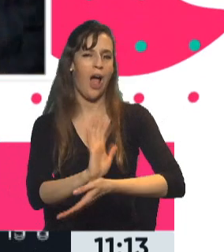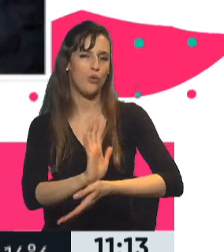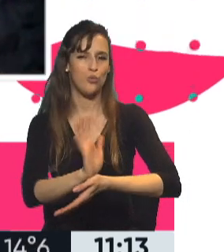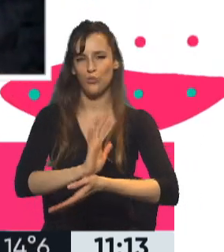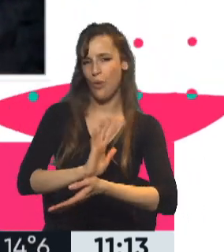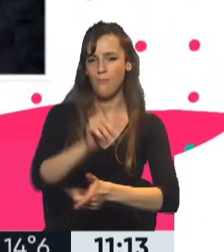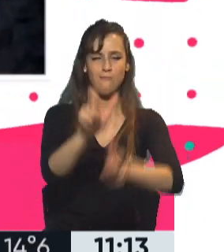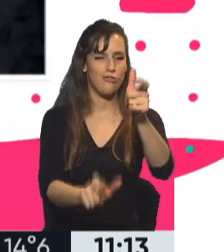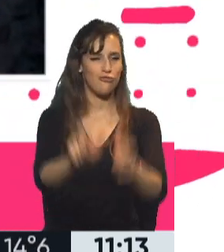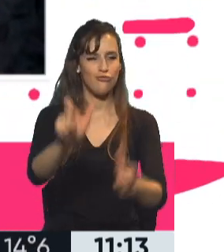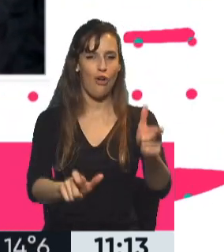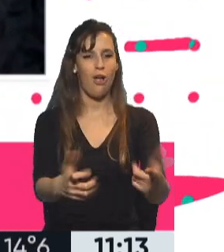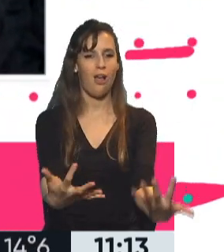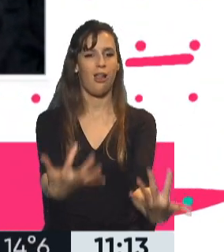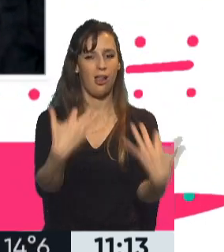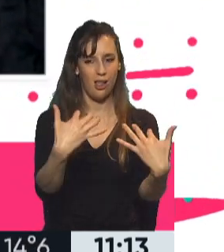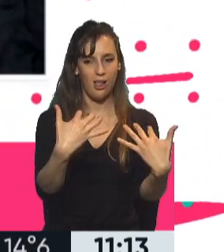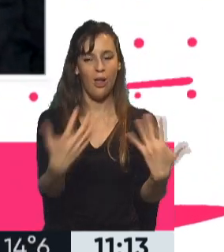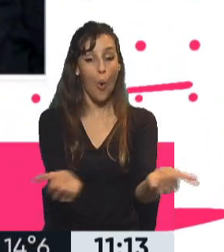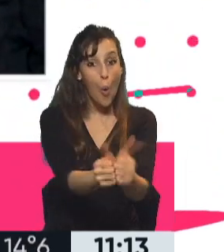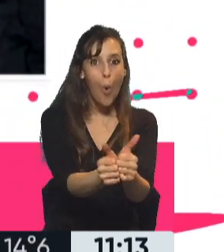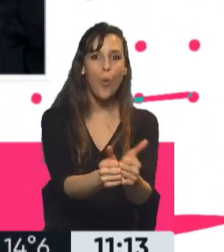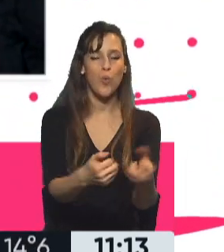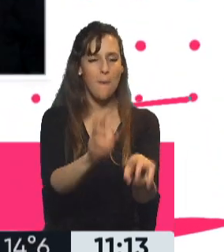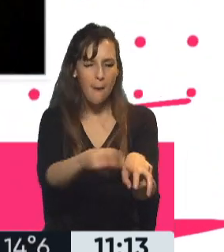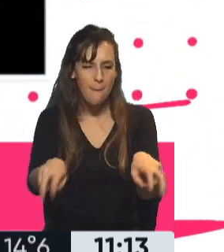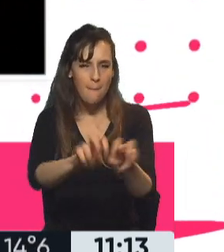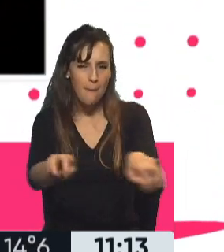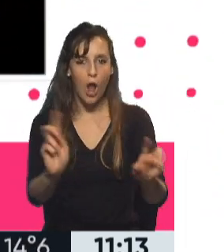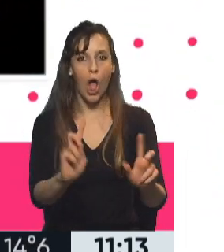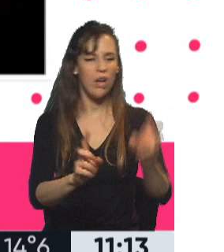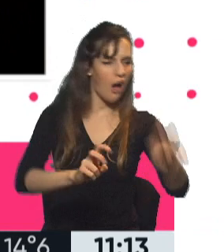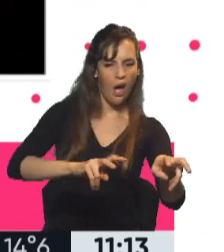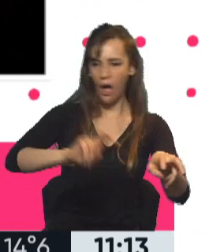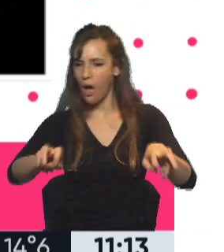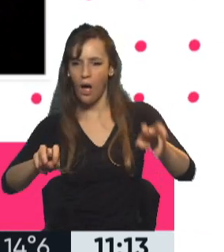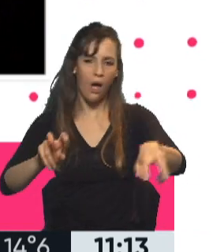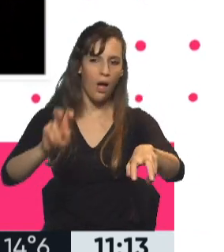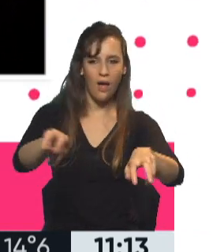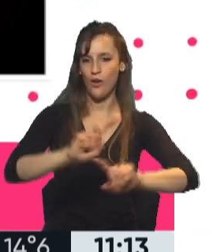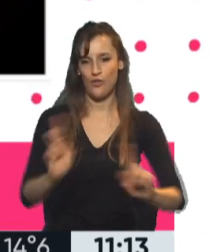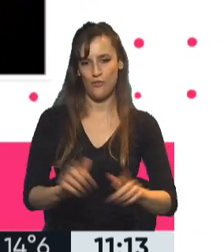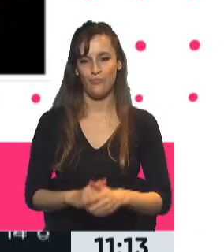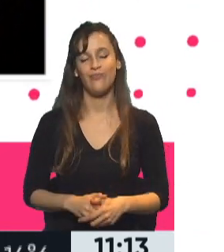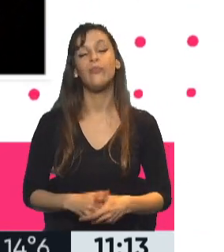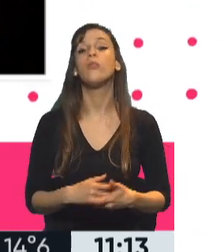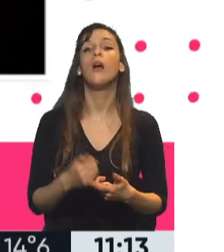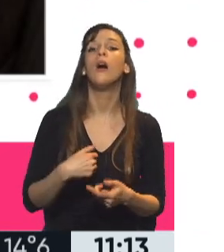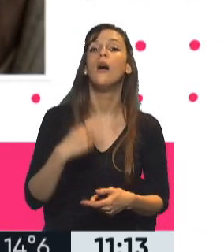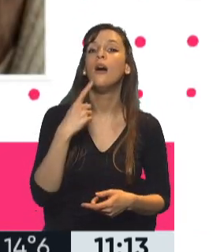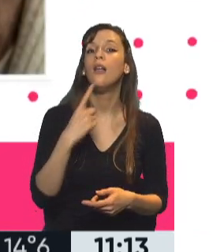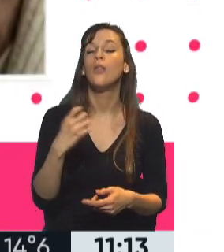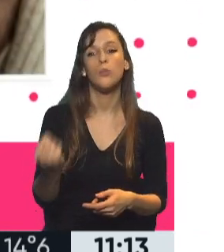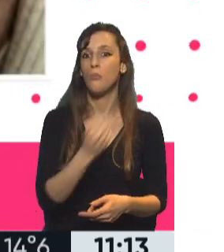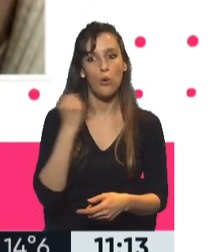los espectadores. Exacto, que es distante. De todas maneras... Sí, Susana, sí, por favor. Yo lo que digo es que fue muy importante